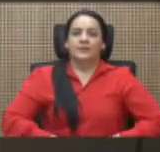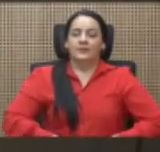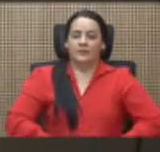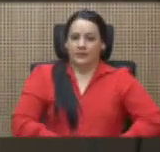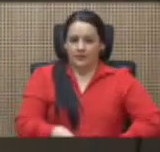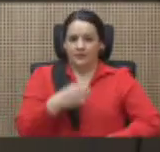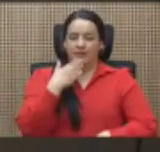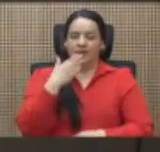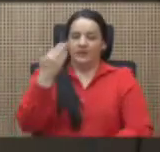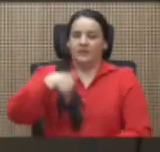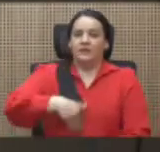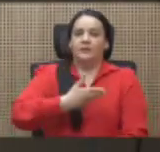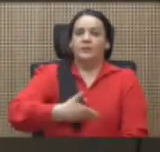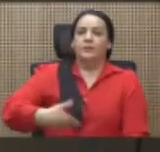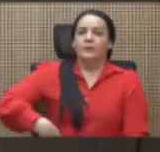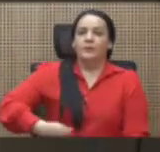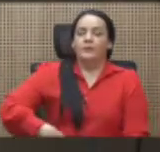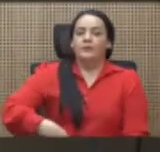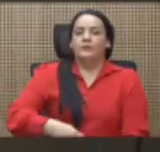Gracias, señor presidente.